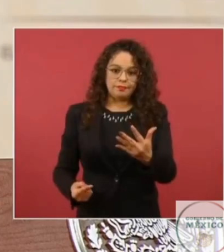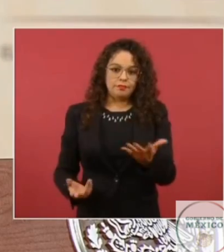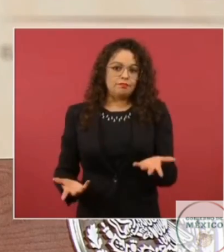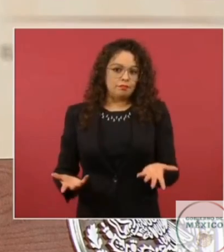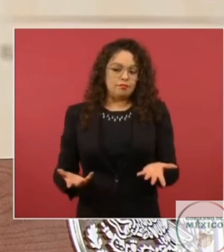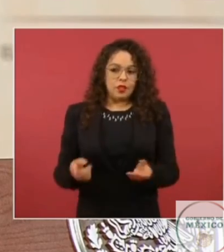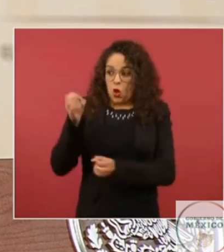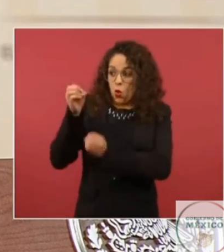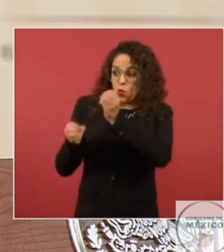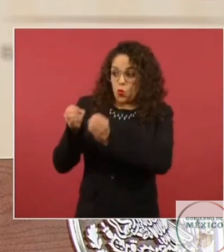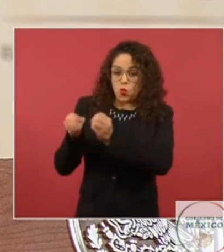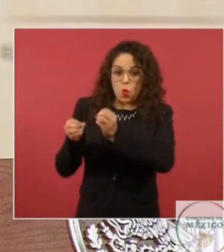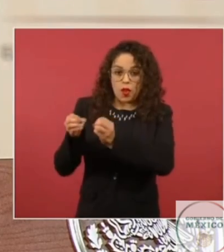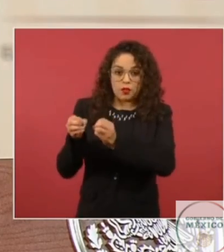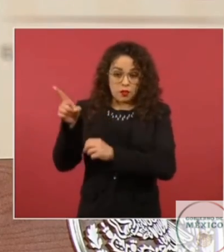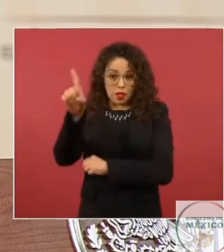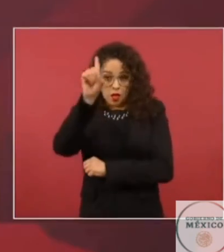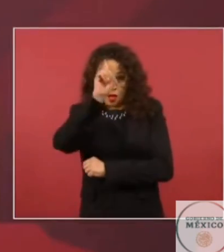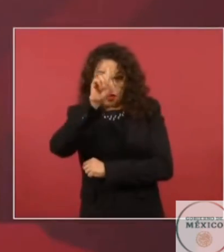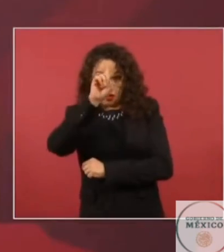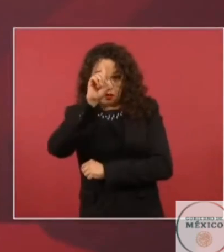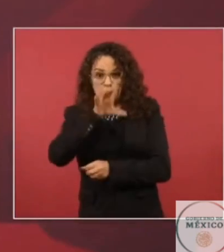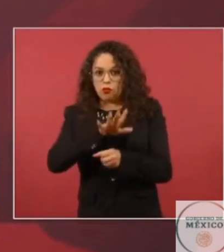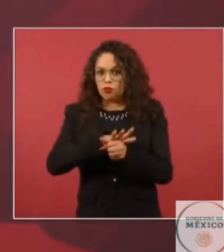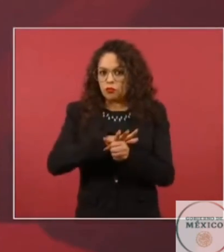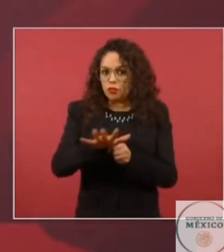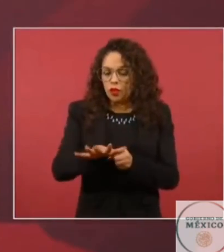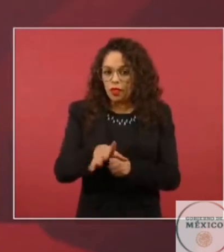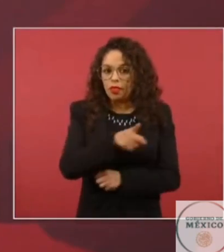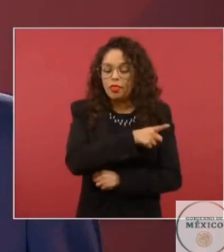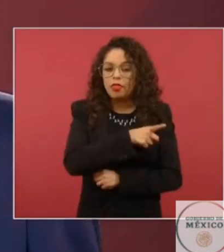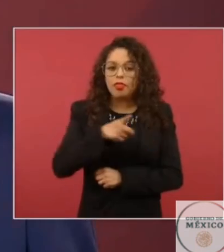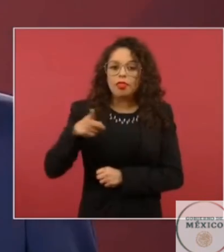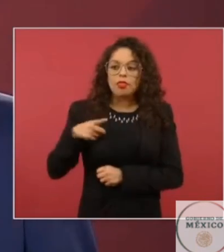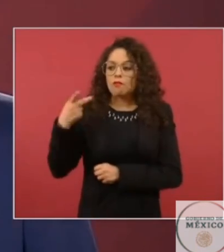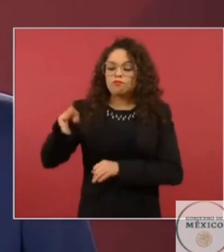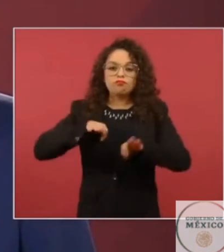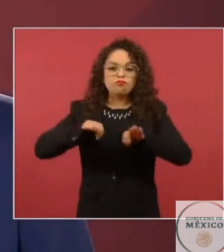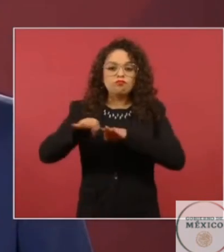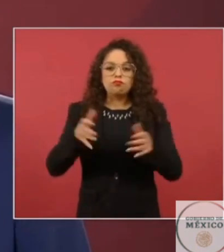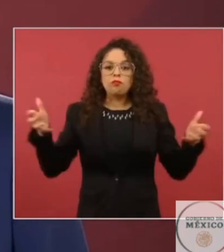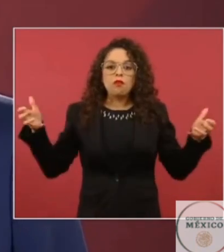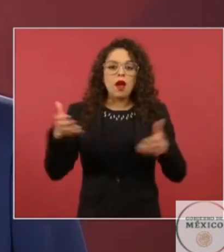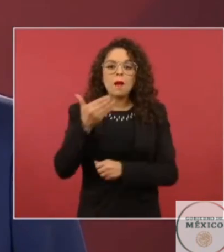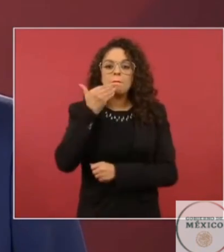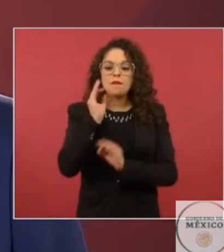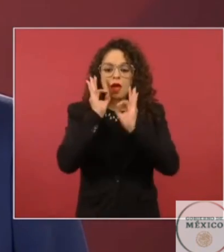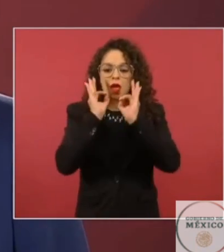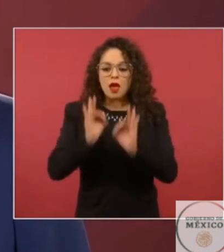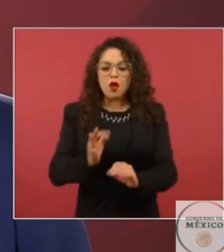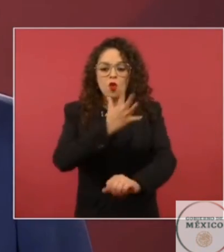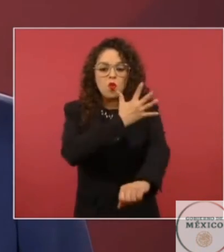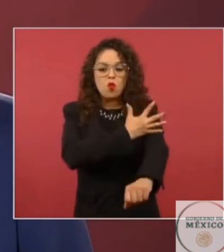Además, el presidente habla nuevamente de Norma Piña, presidenta de la Suprema Corte de Justicia de la